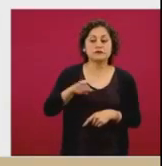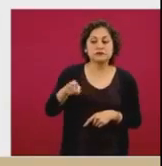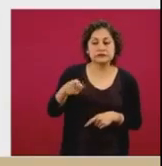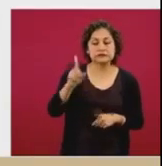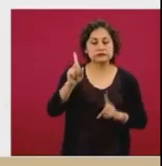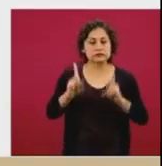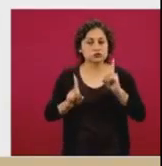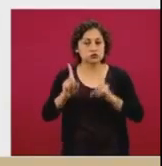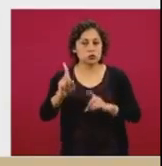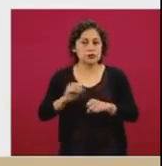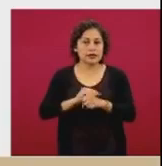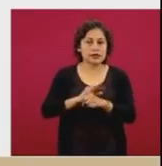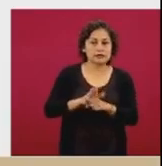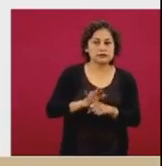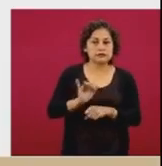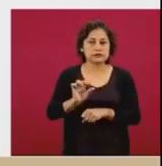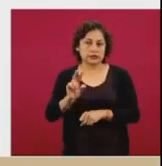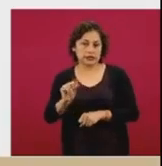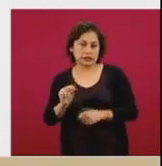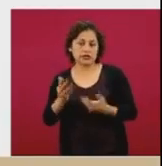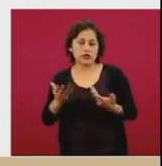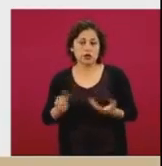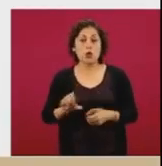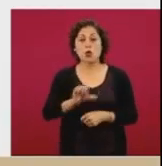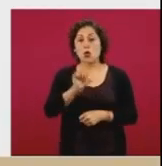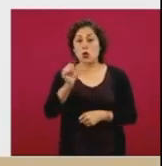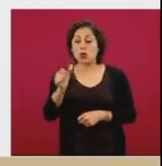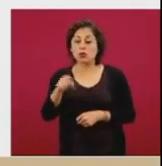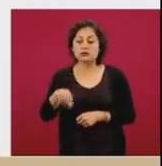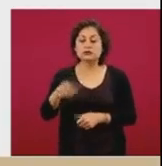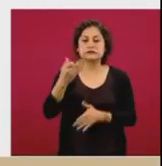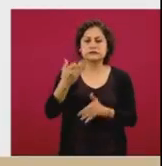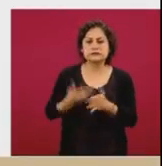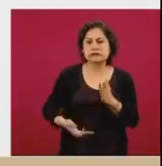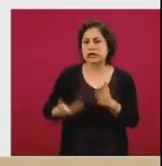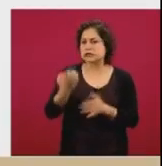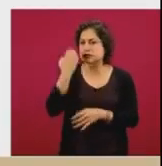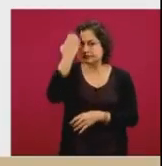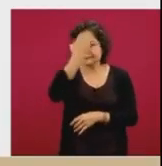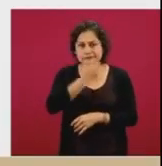vida por el virus SARS-CoV-2, algunas que no tienen muestra y algunas que